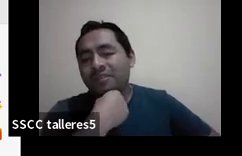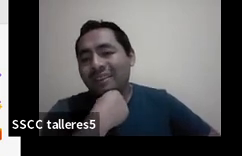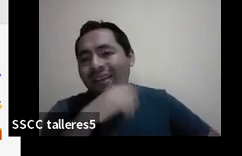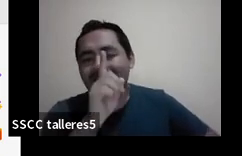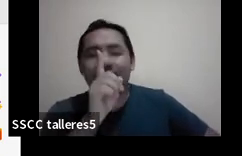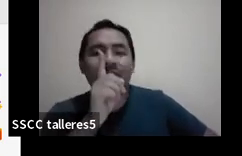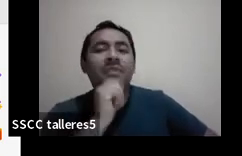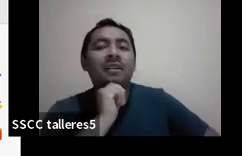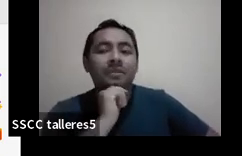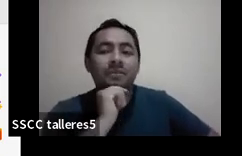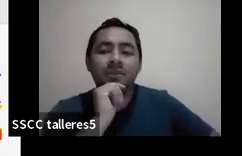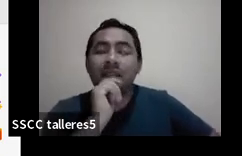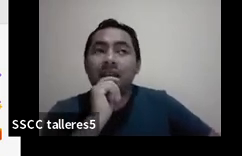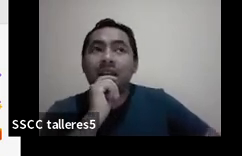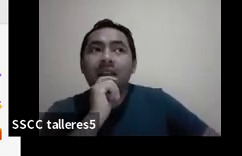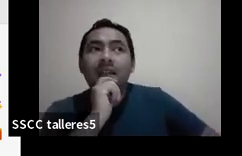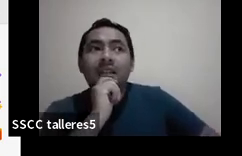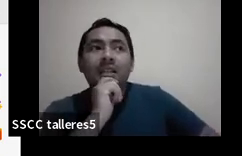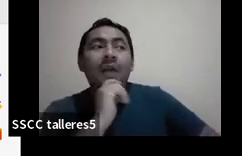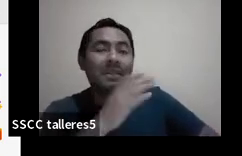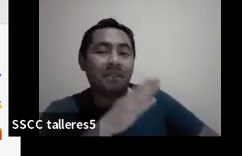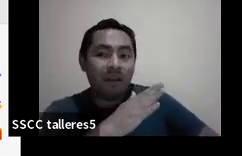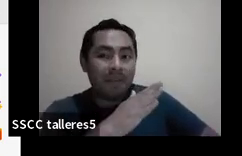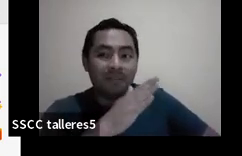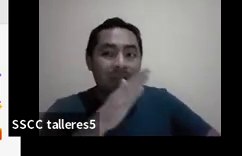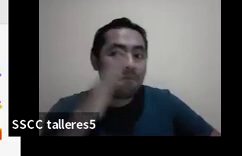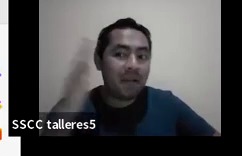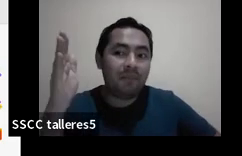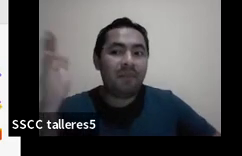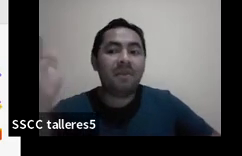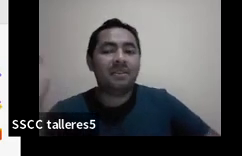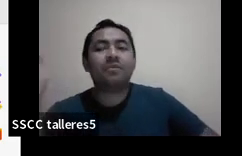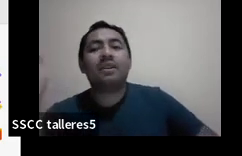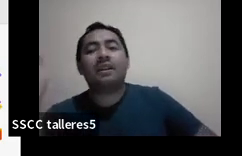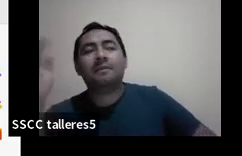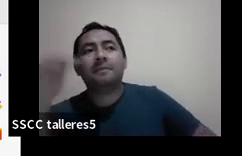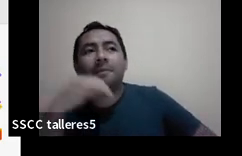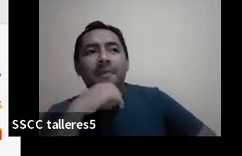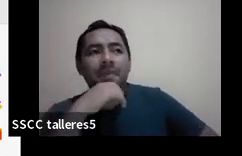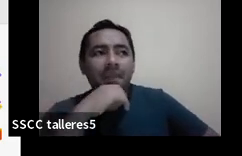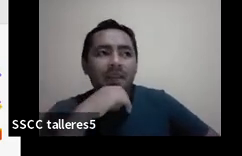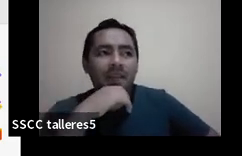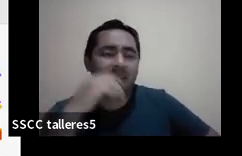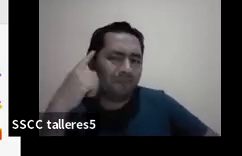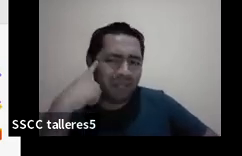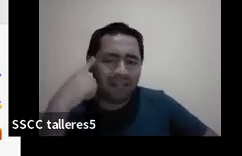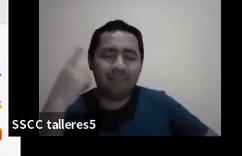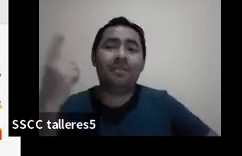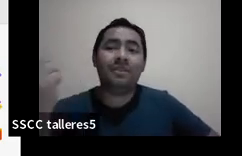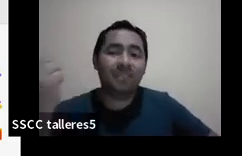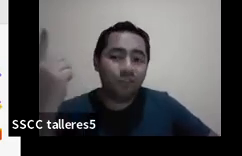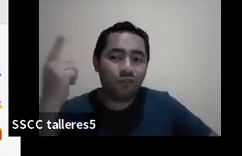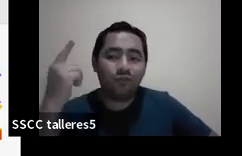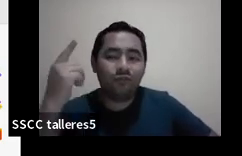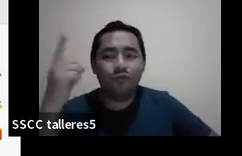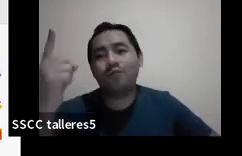sus estudios. Esa es la principal razón. Le han pasado tan mal en primaria y secundaria que dicen, para ingresar a